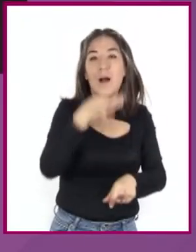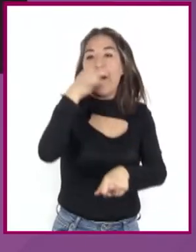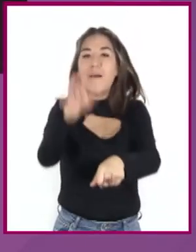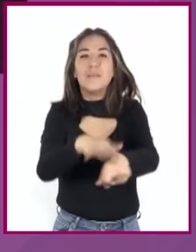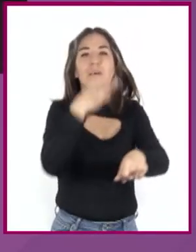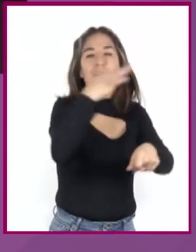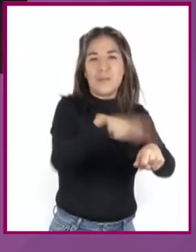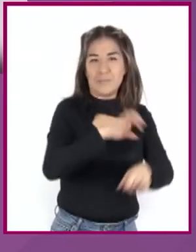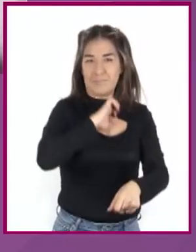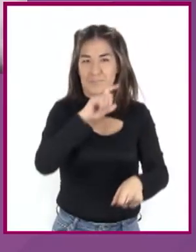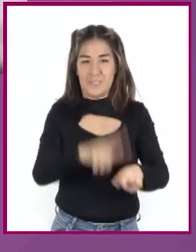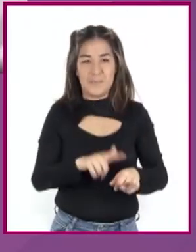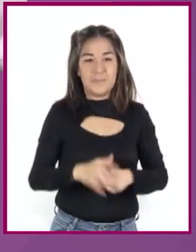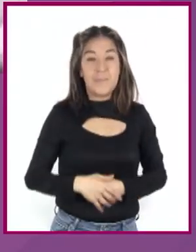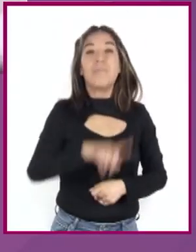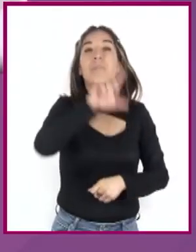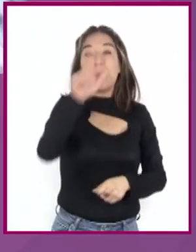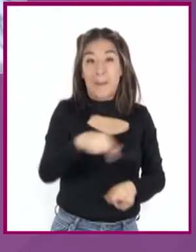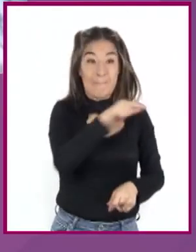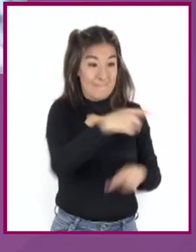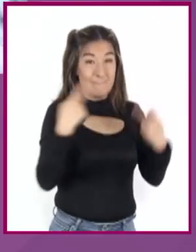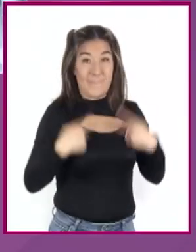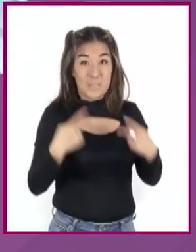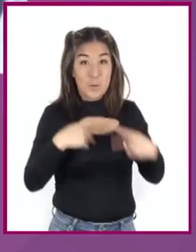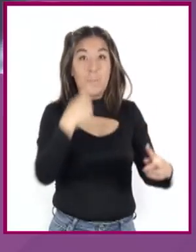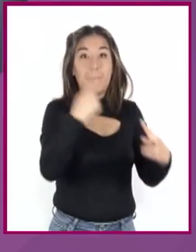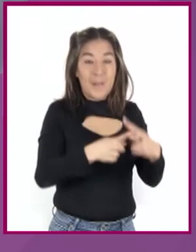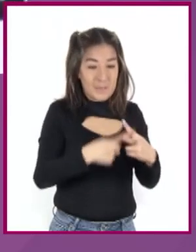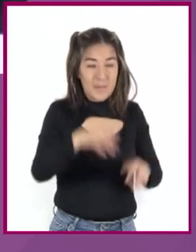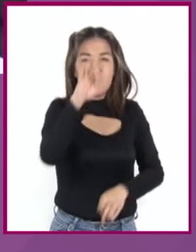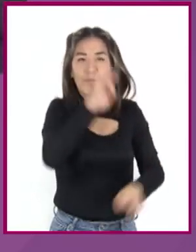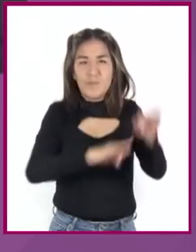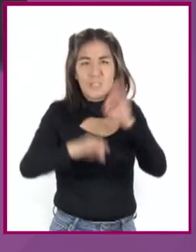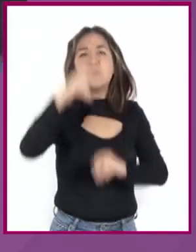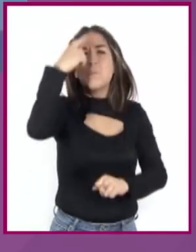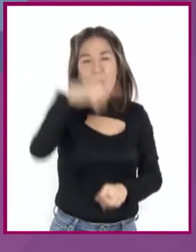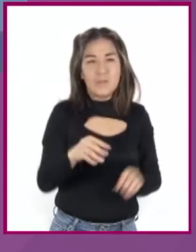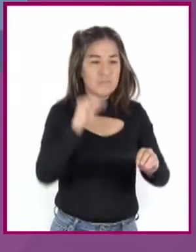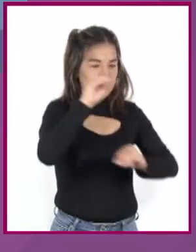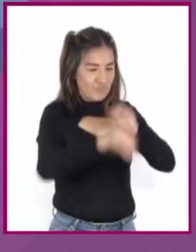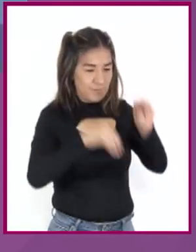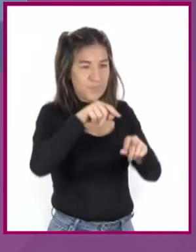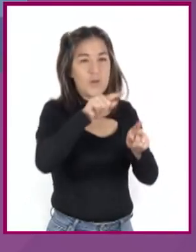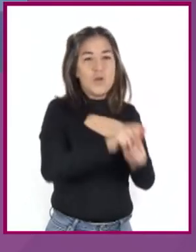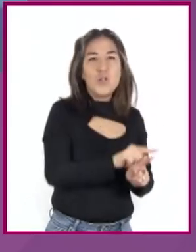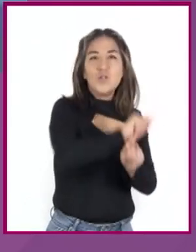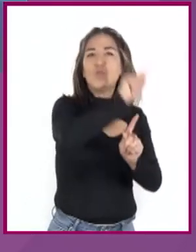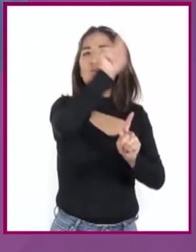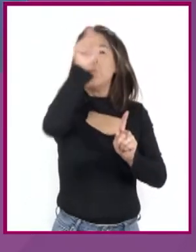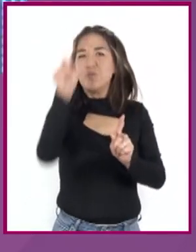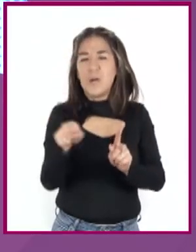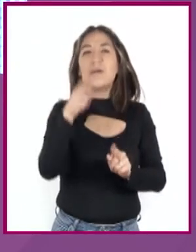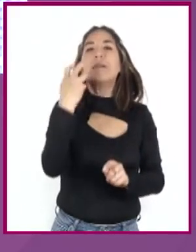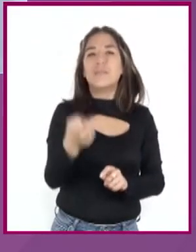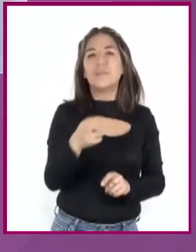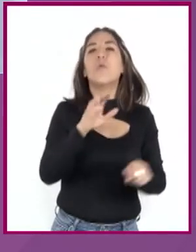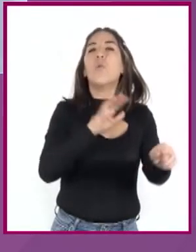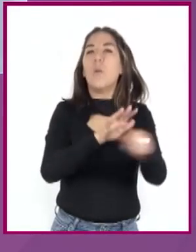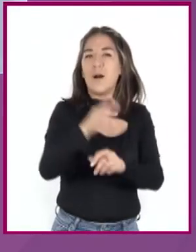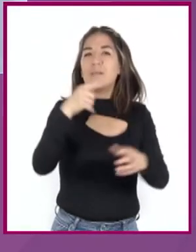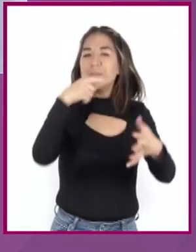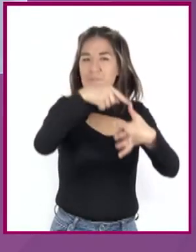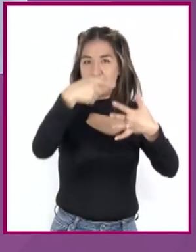especiales. Por otra parte, matemáticos y físicos trabajan para colocar los satélites, lo cual consta de varias